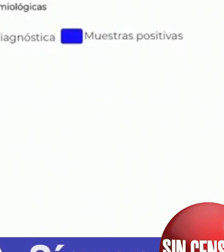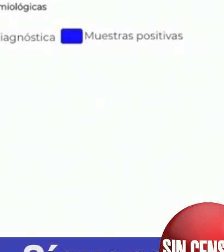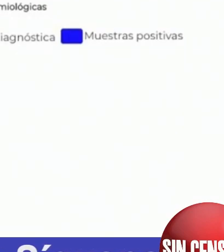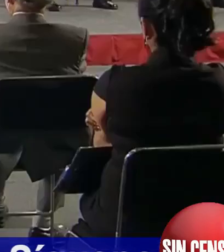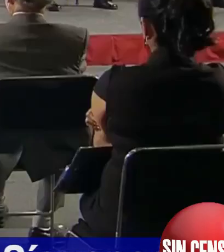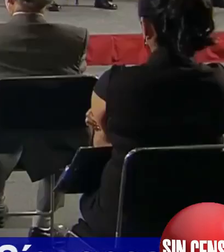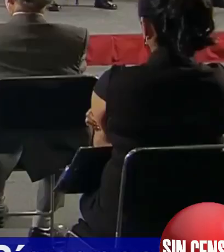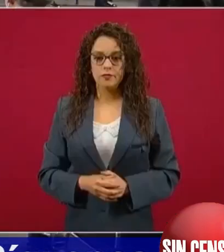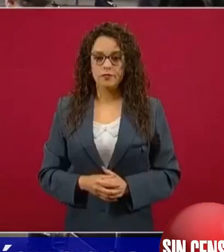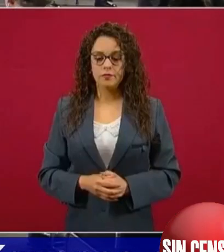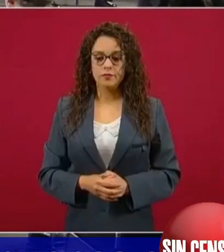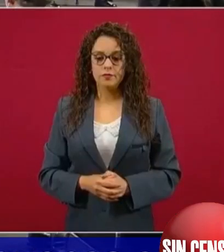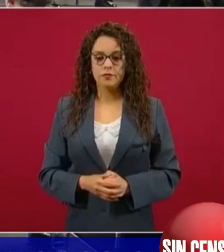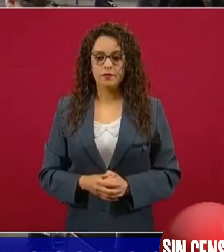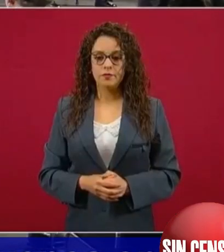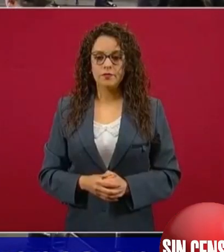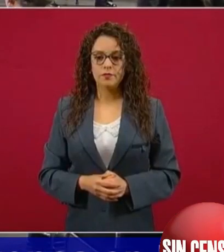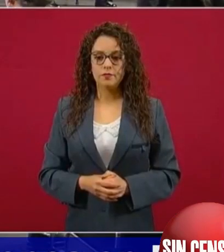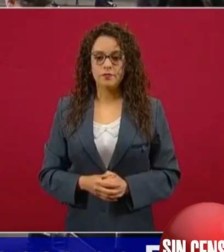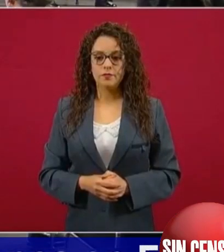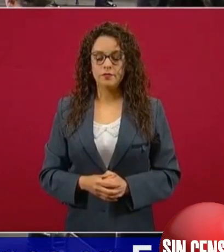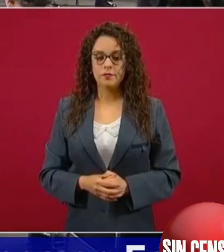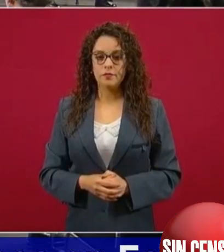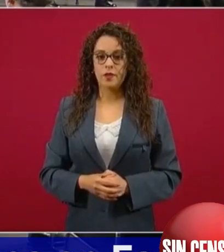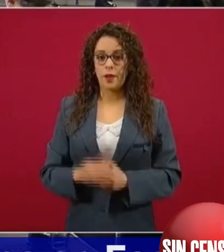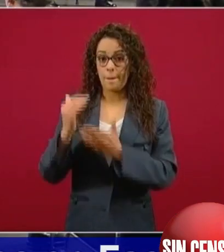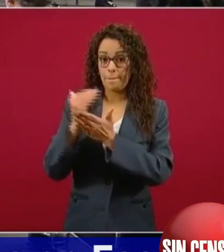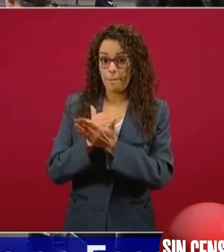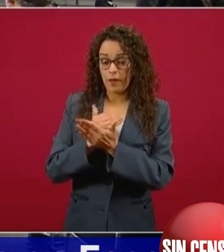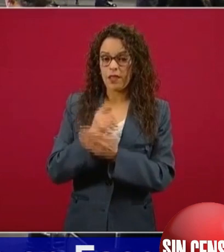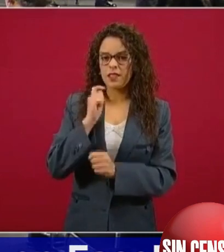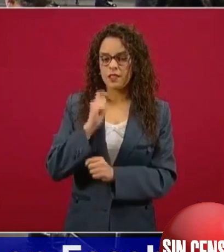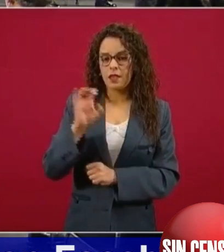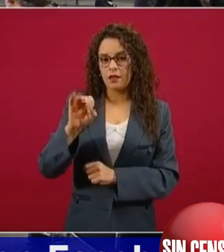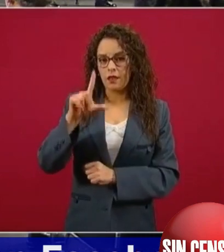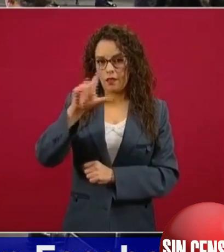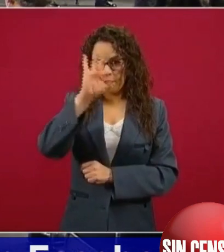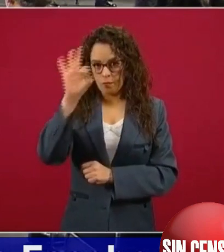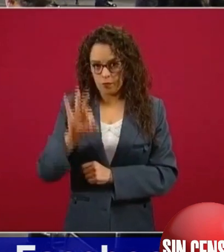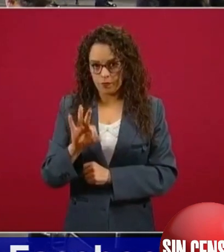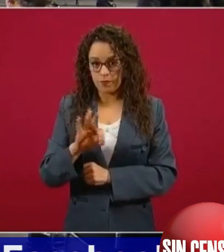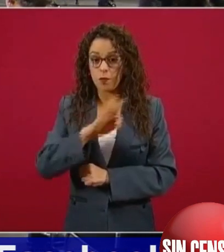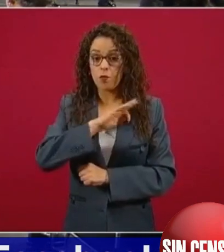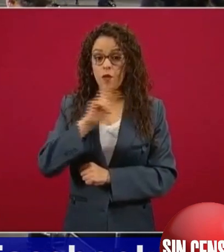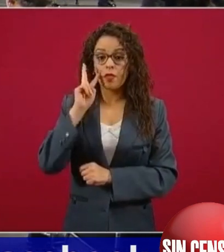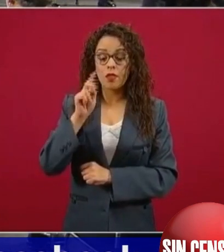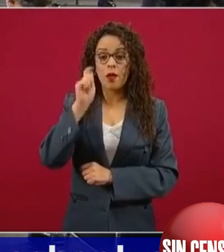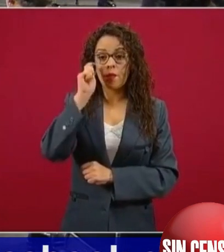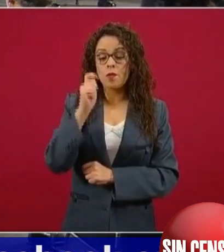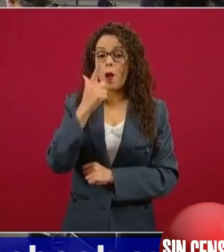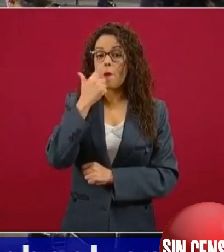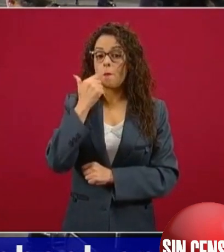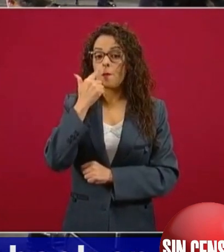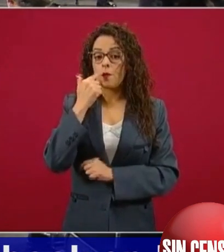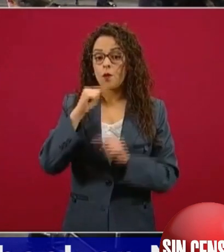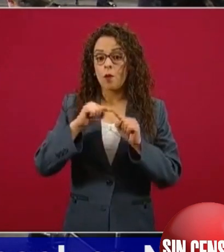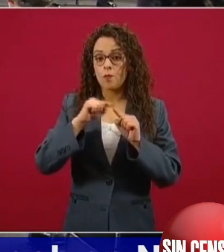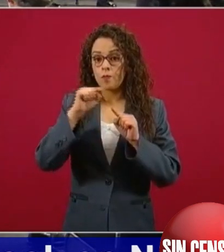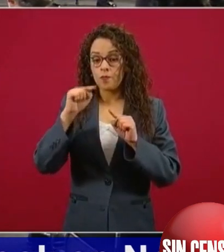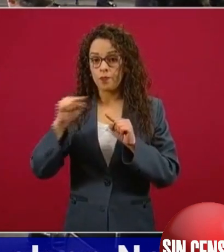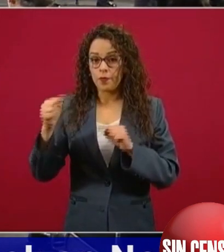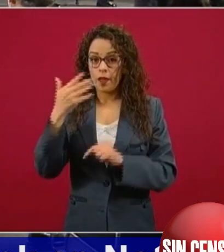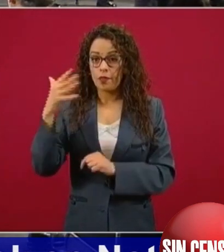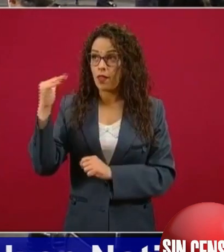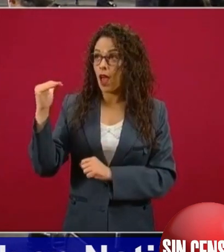59%, y lo mínimo que tuvo es 37%. Y vemos en la curva roja del lado derecho arriba